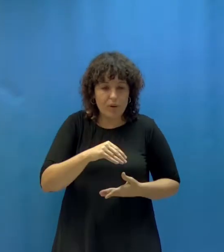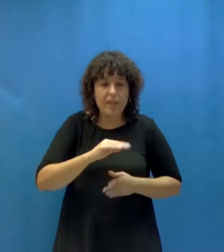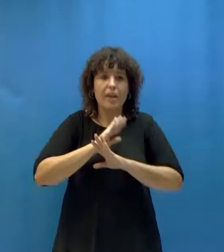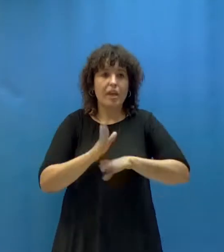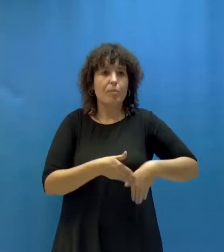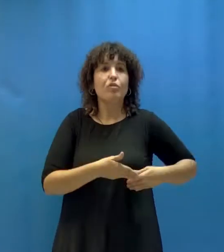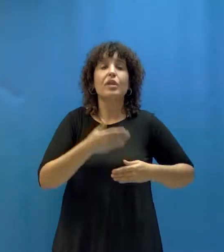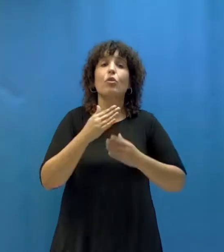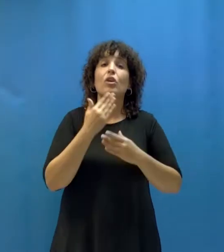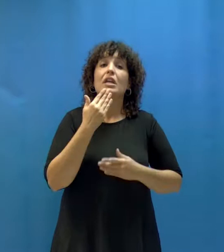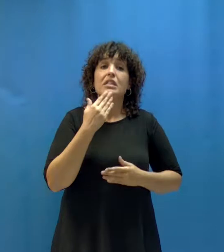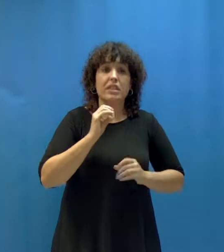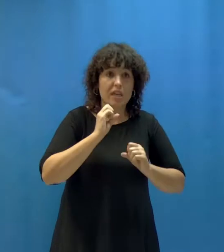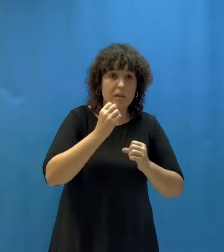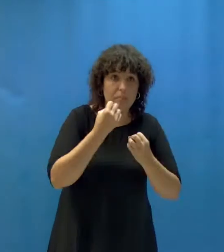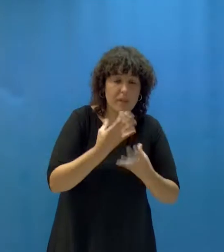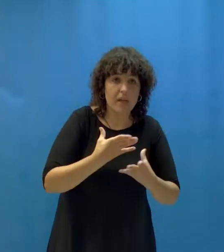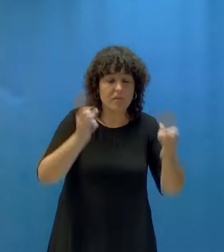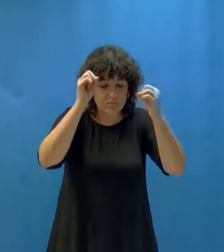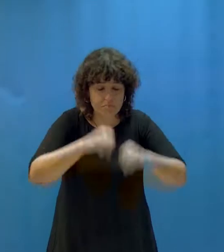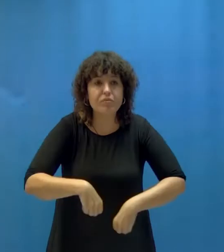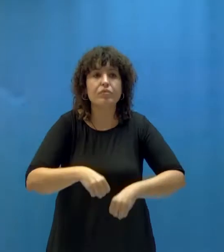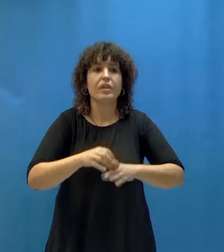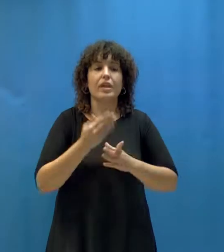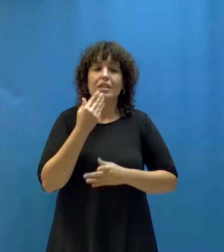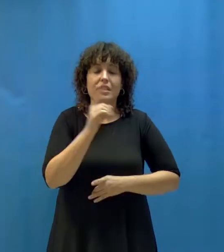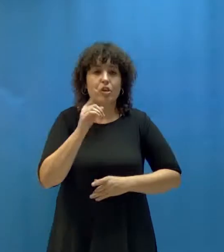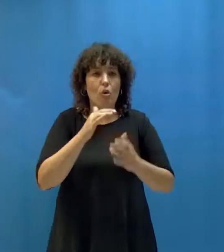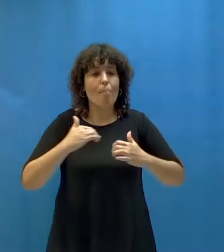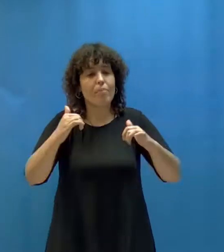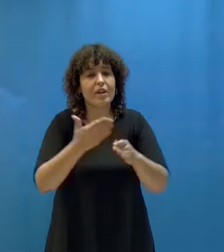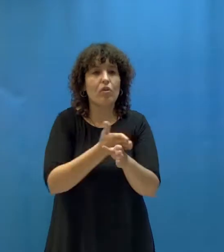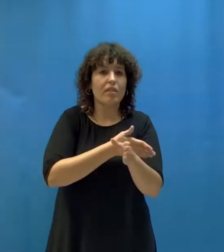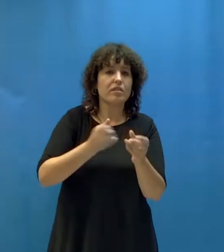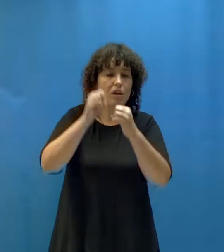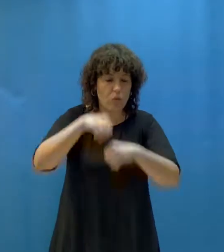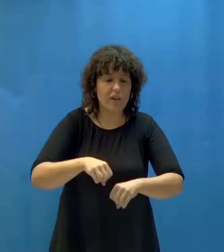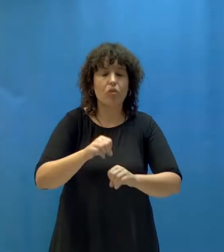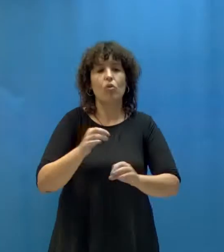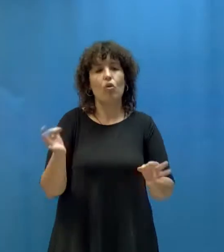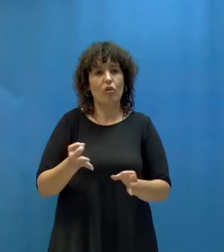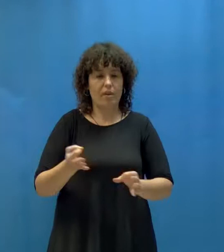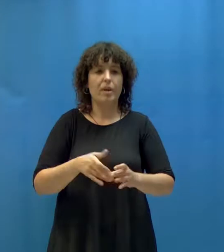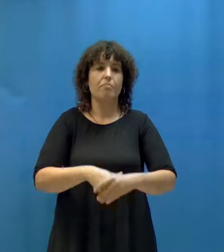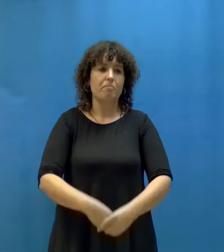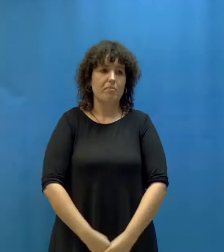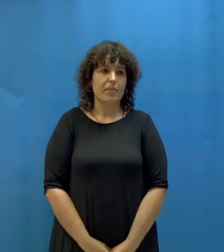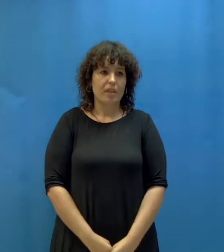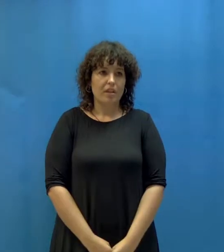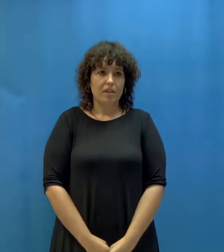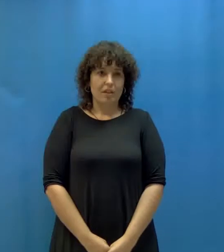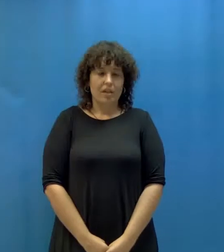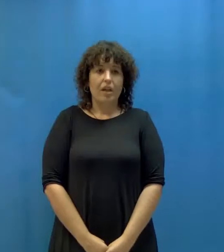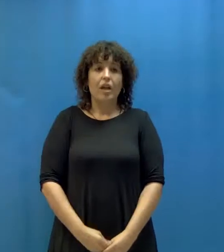si no hubiera ninguna alegación y, caso contrario, sometería otra vez a la consideración del Pleno. No obstante, el Pleno acordará.